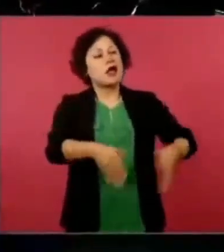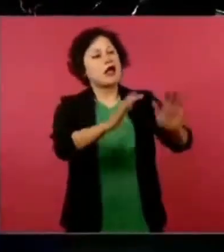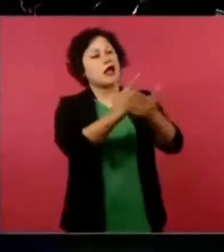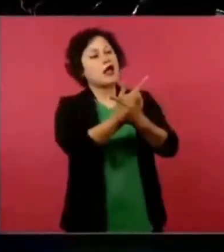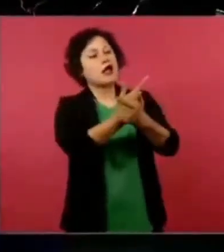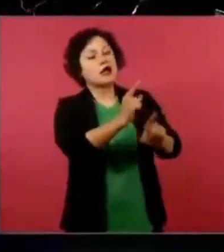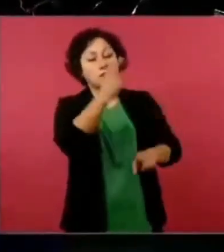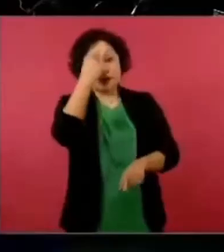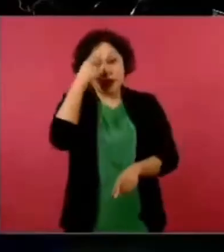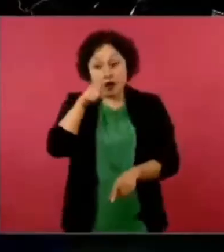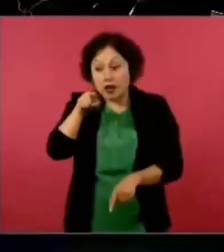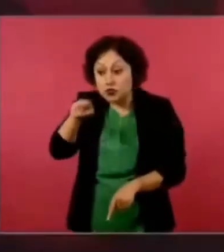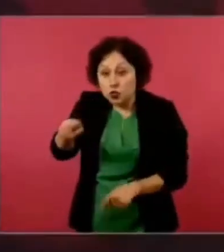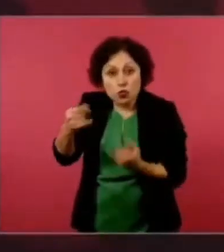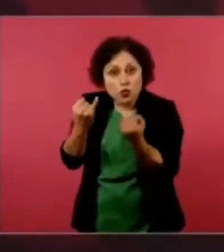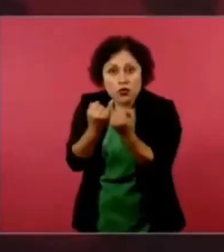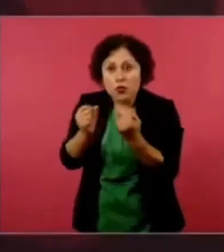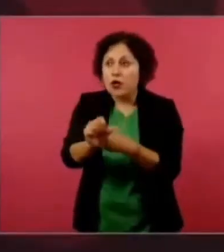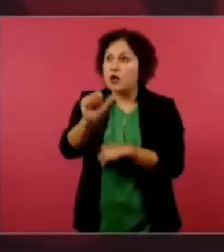sosteniendo,